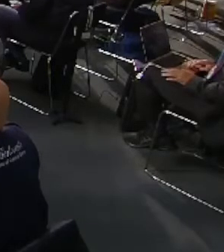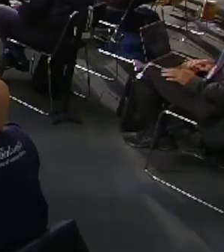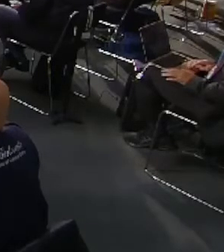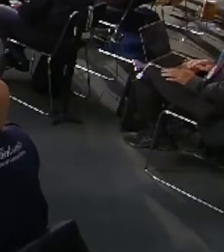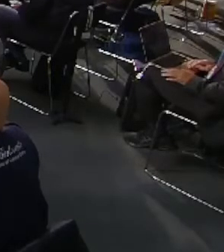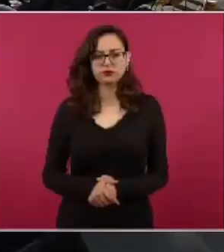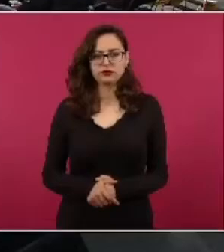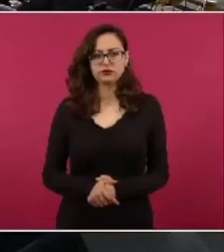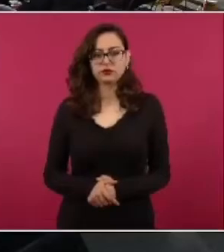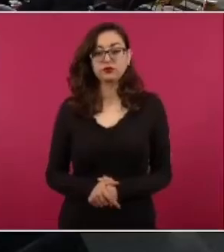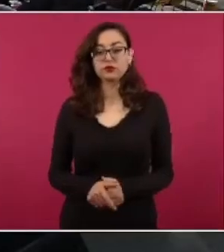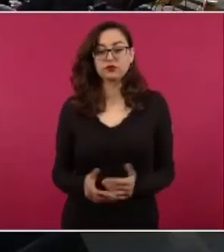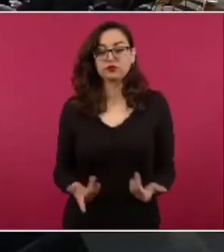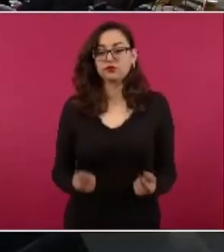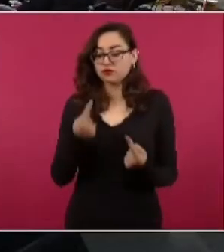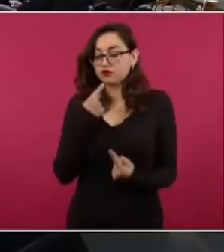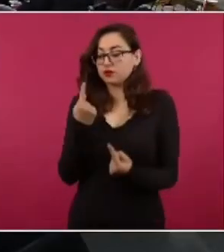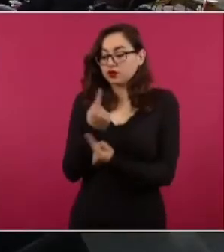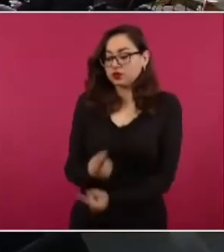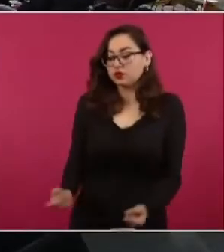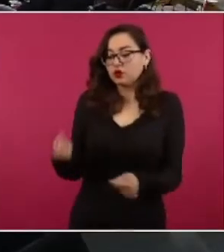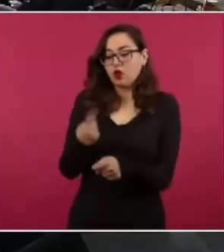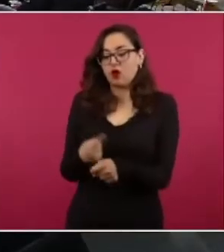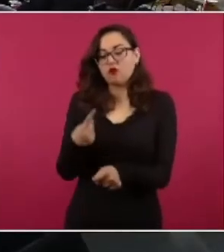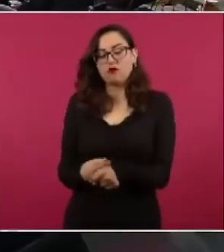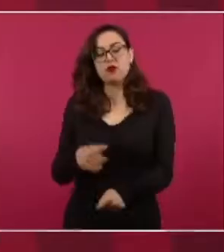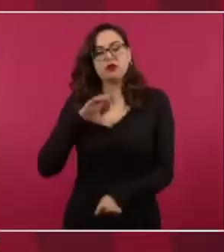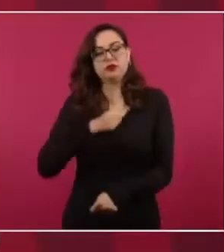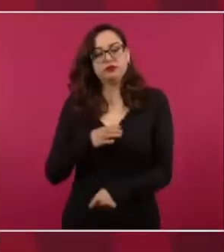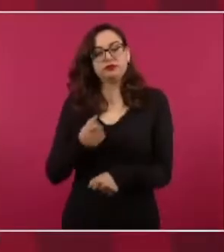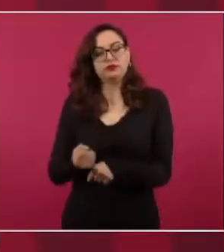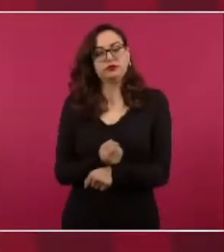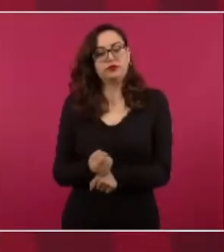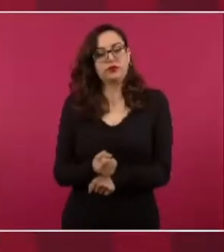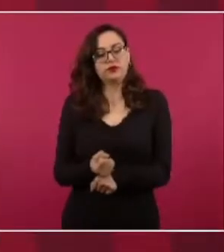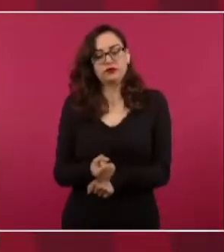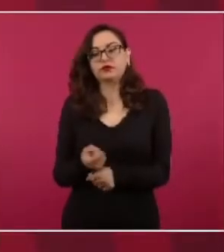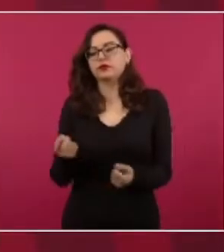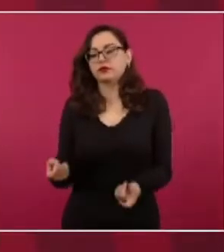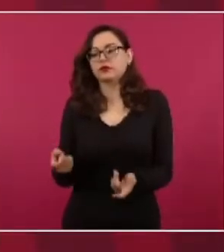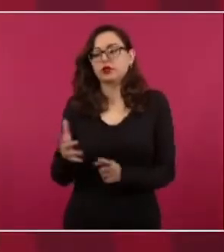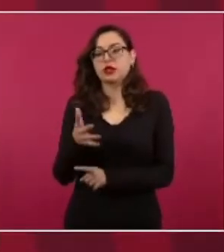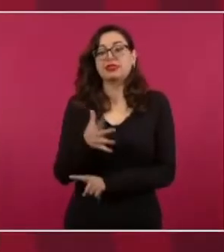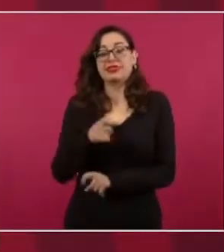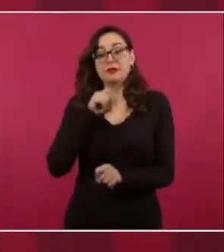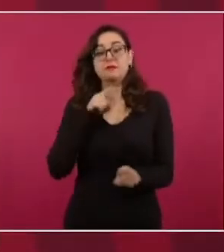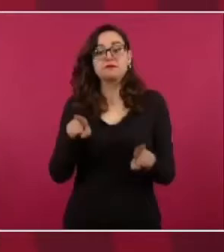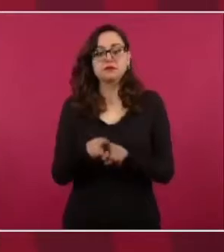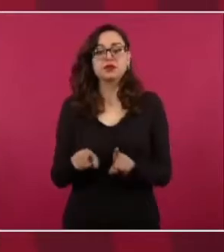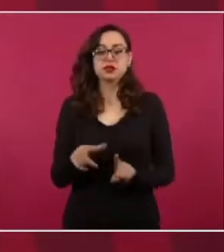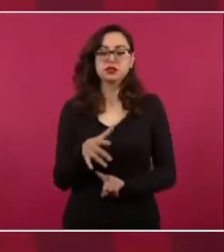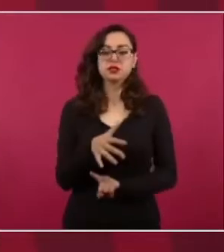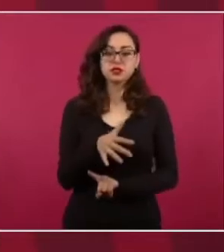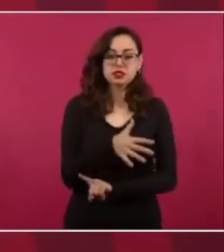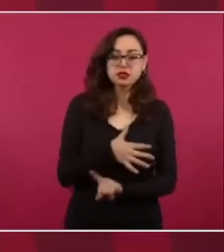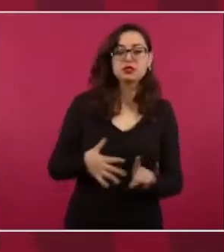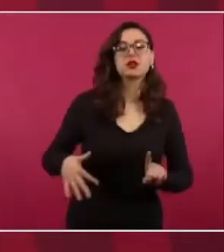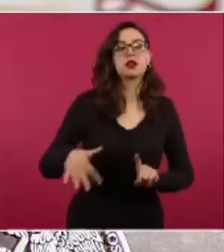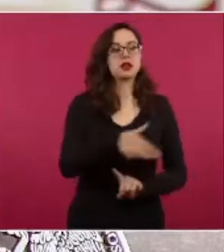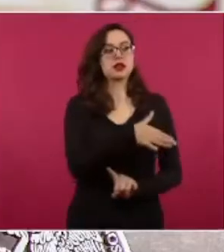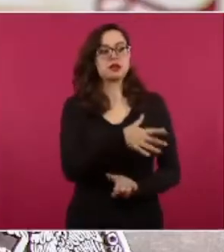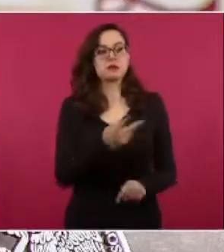un niño, ante un ser humano que está perdiendo su vida tempranamente, sino porque también eso